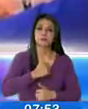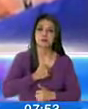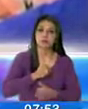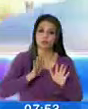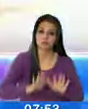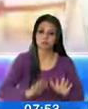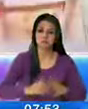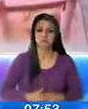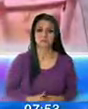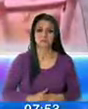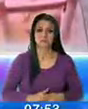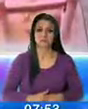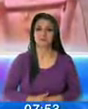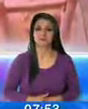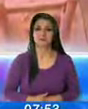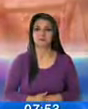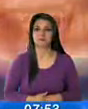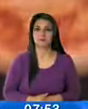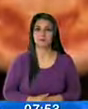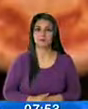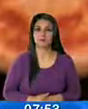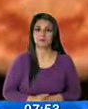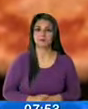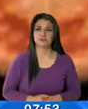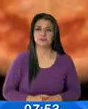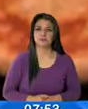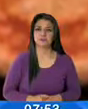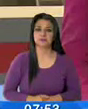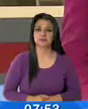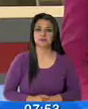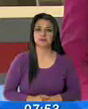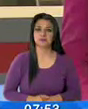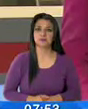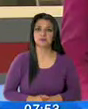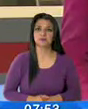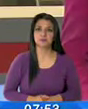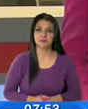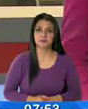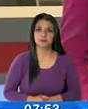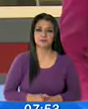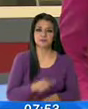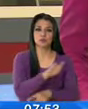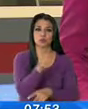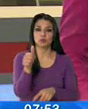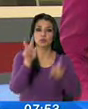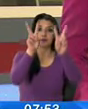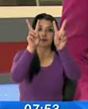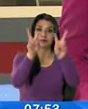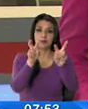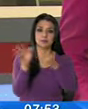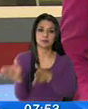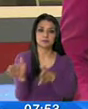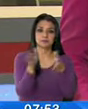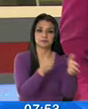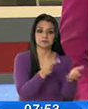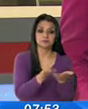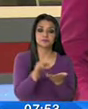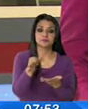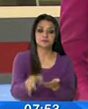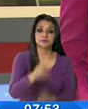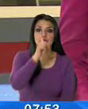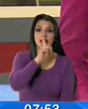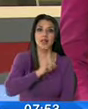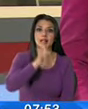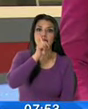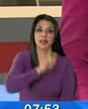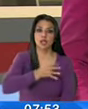aquí. Informó Héctor Romero. En otro tema les contamos que hasta el cantón Salcedo, en la provincia de